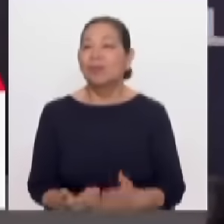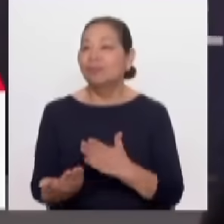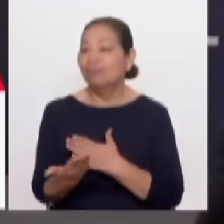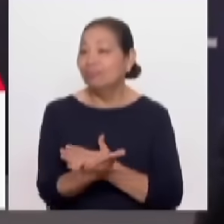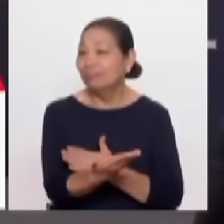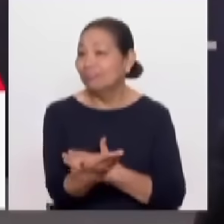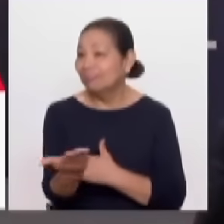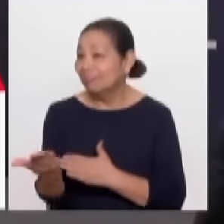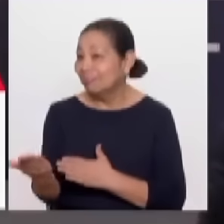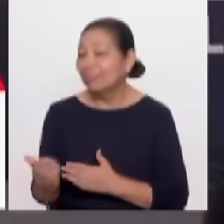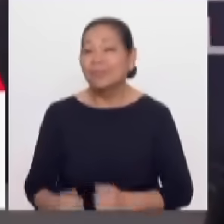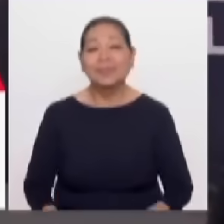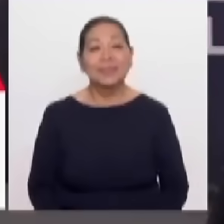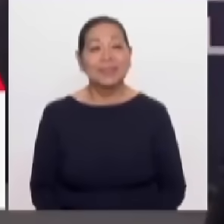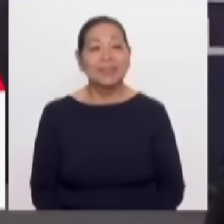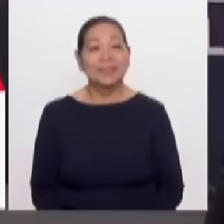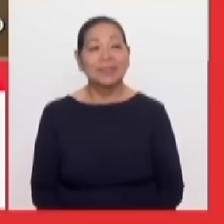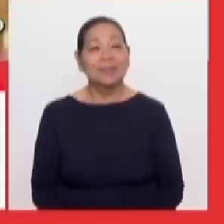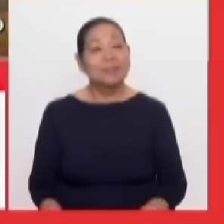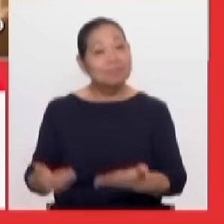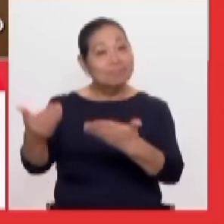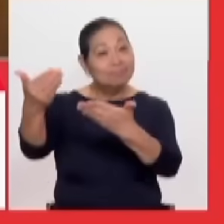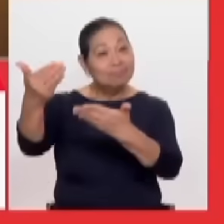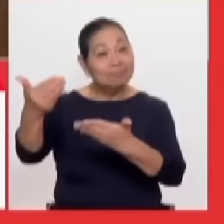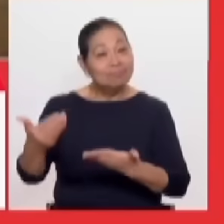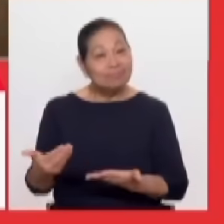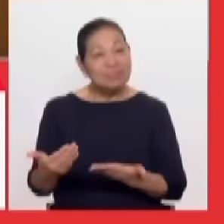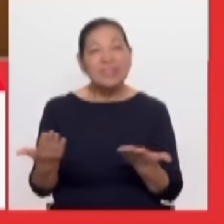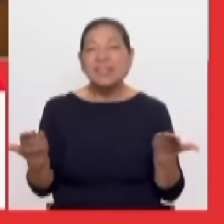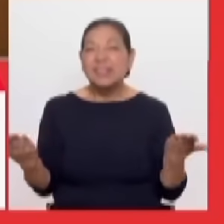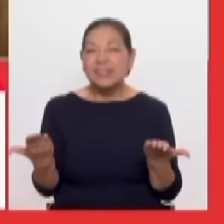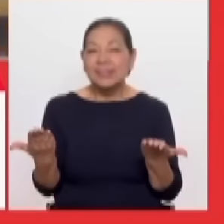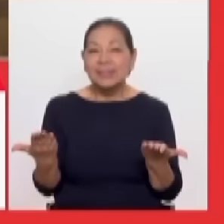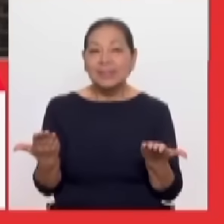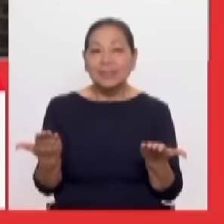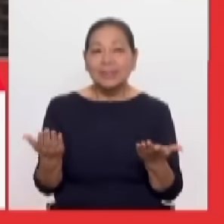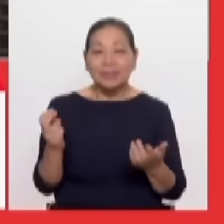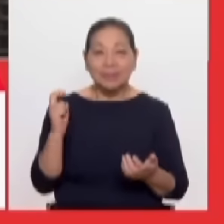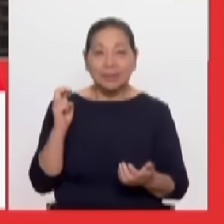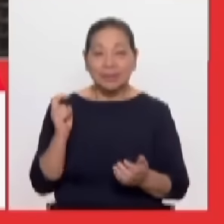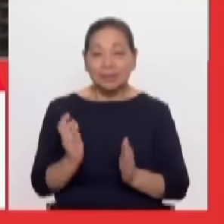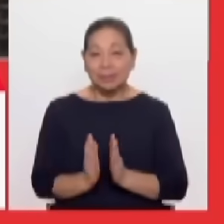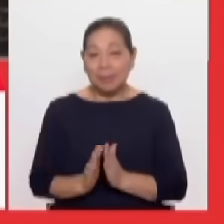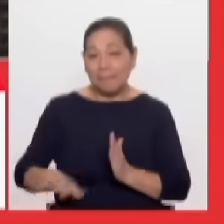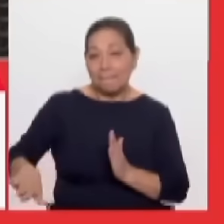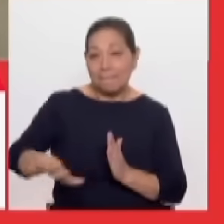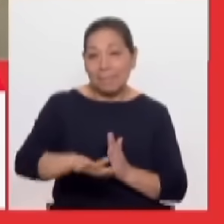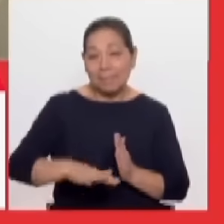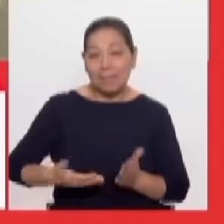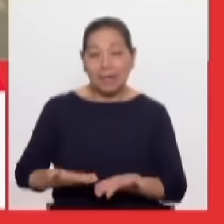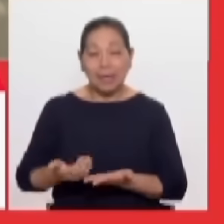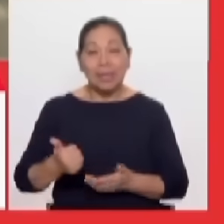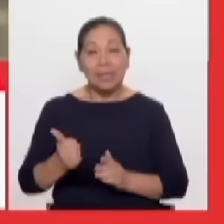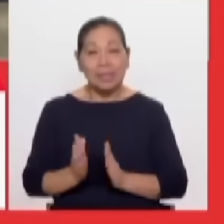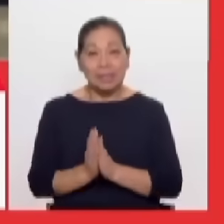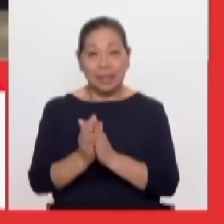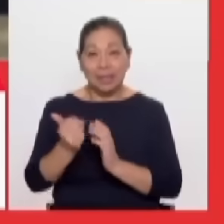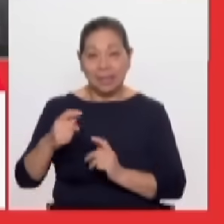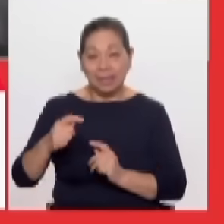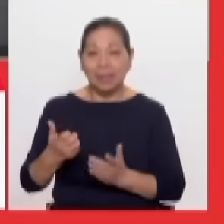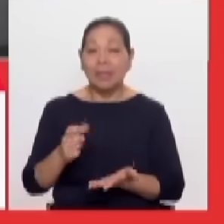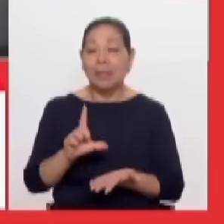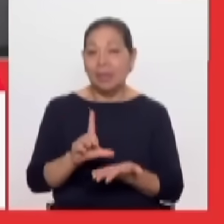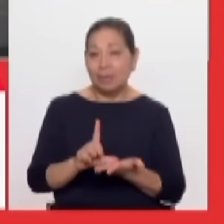con todos. Bienvenidos a las instalaciones de la estación Mercado Santa Anita de la línea 2 del metro de Lima y